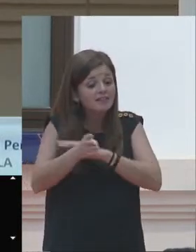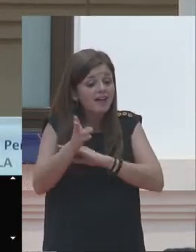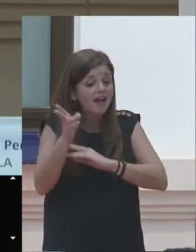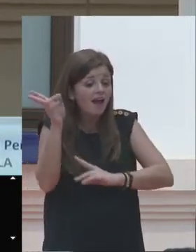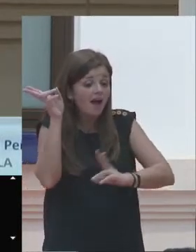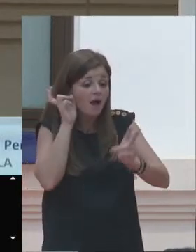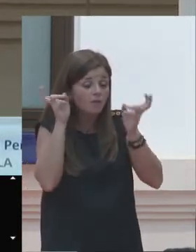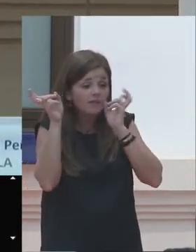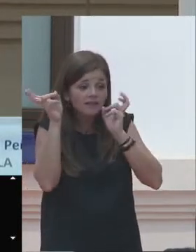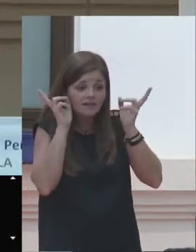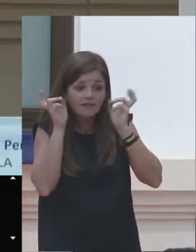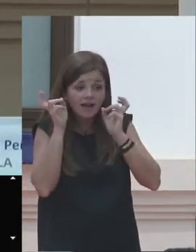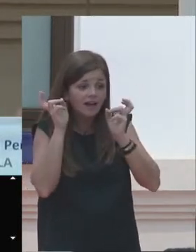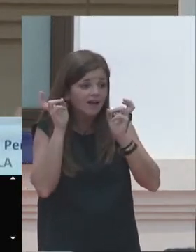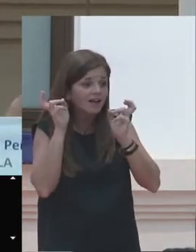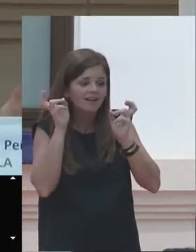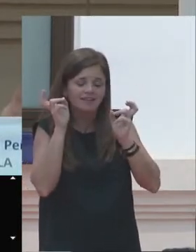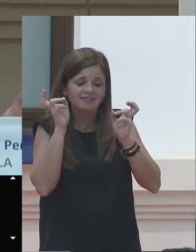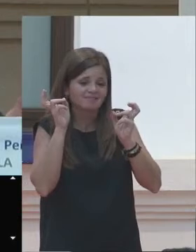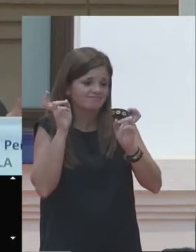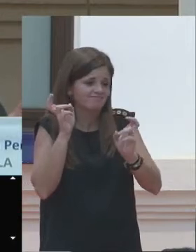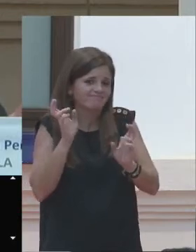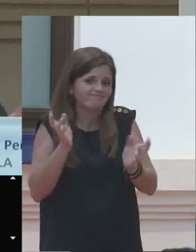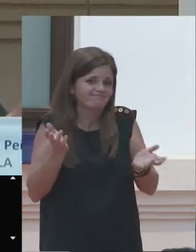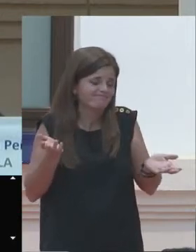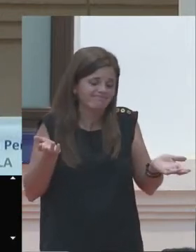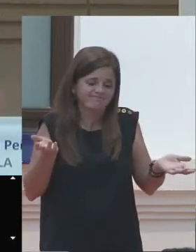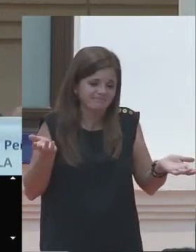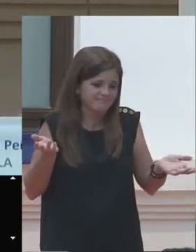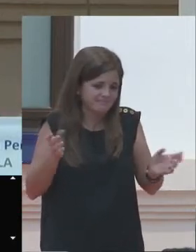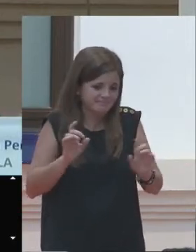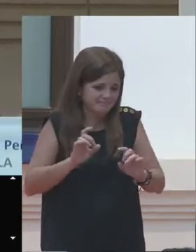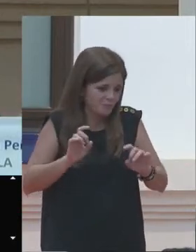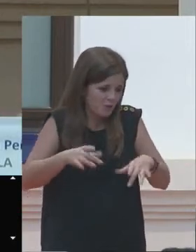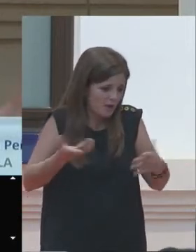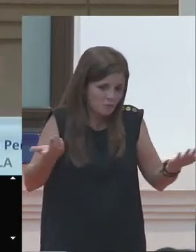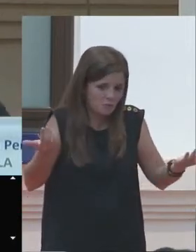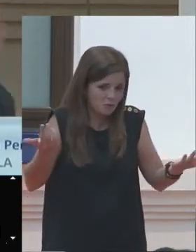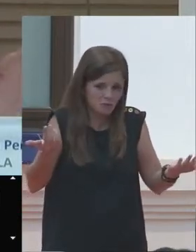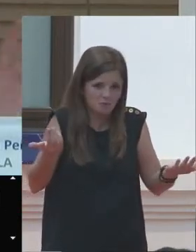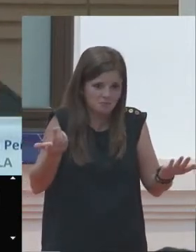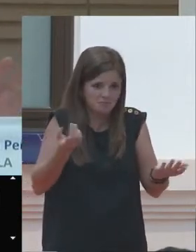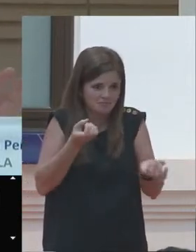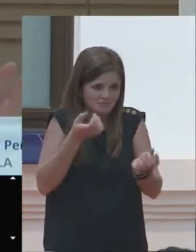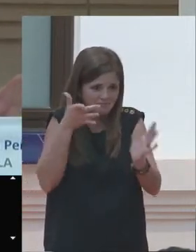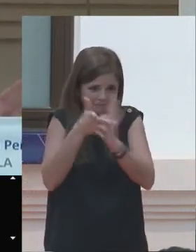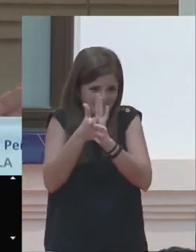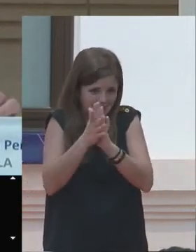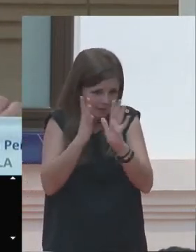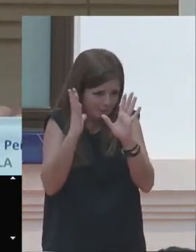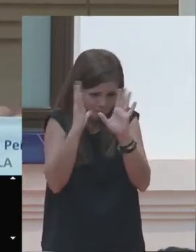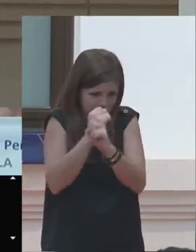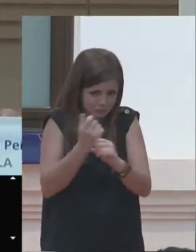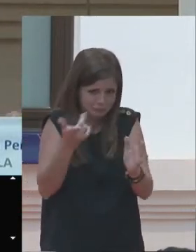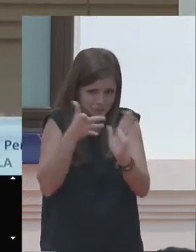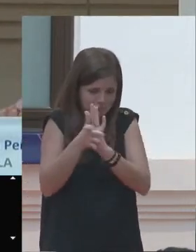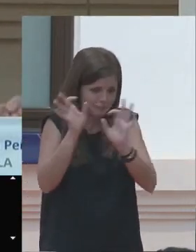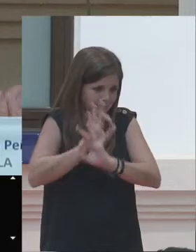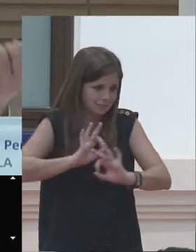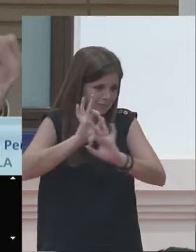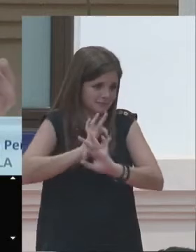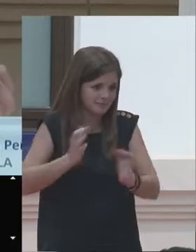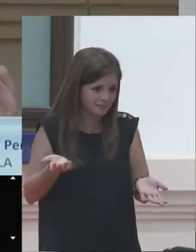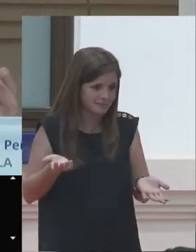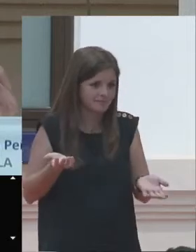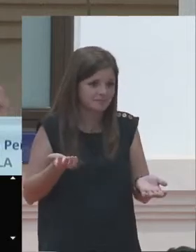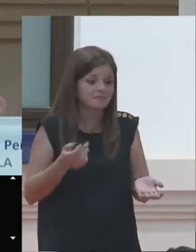auditiva se deja completamente prácticamente en la nada, una muy breve definición. Entonces,